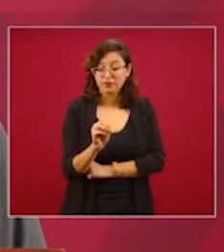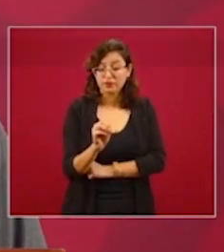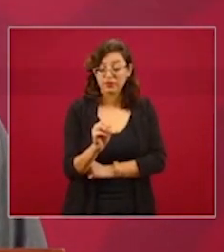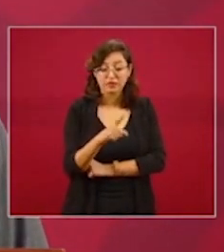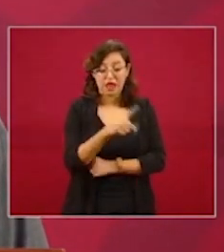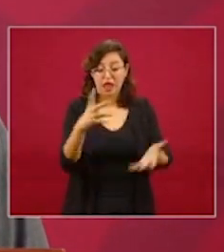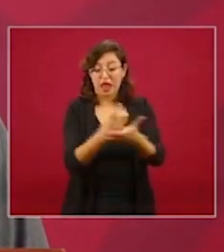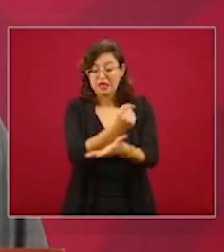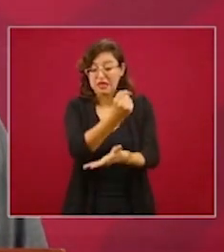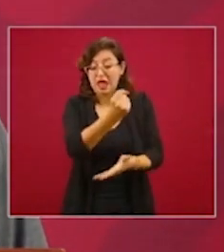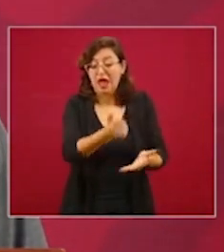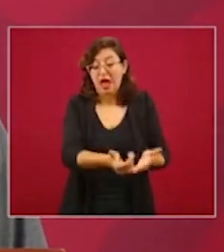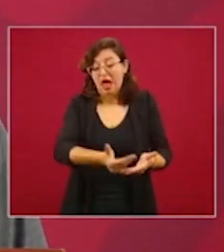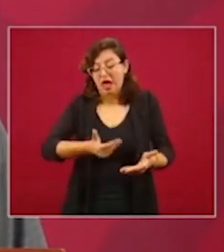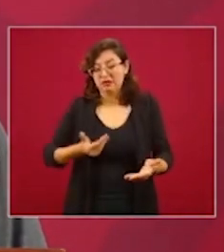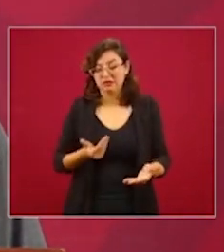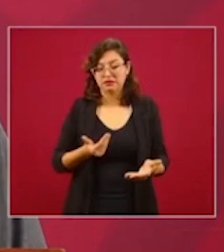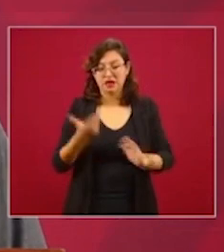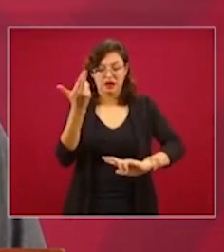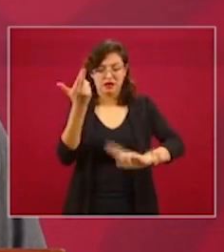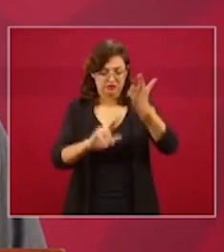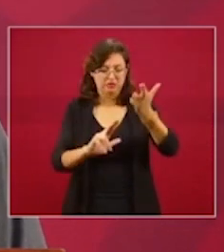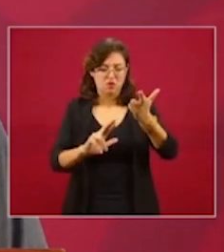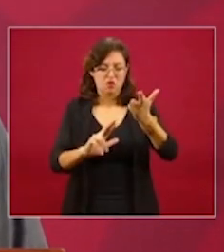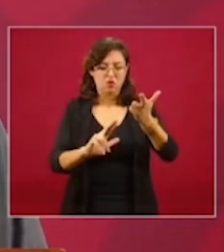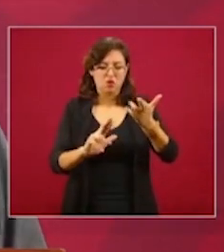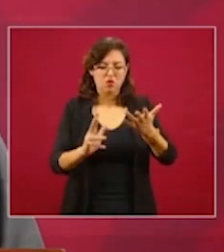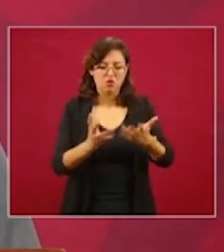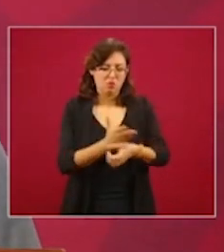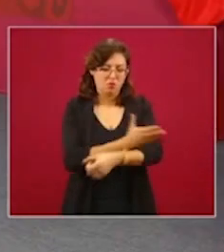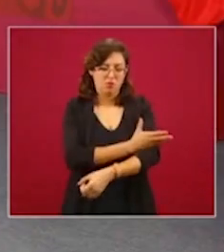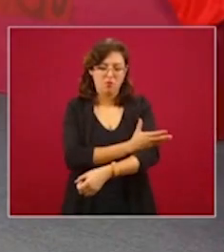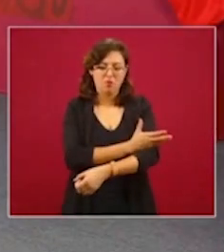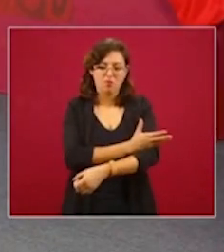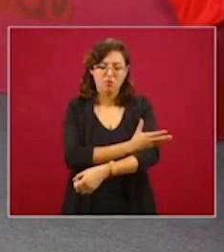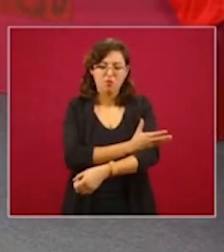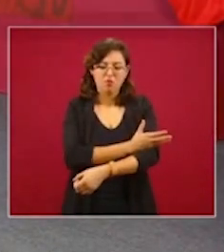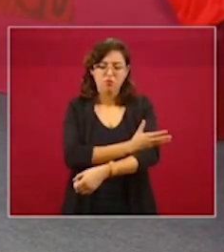el triunfo de la revolución maderista que